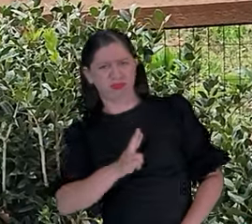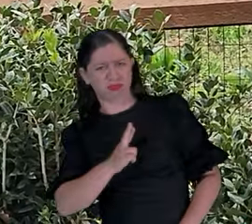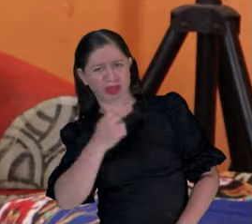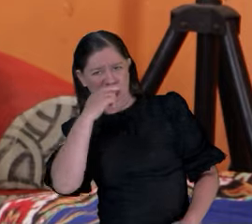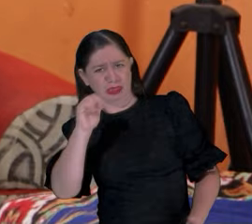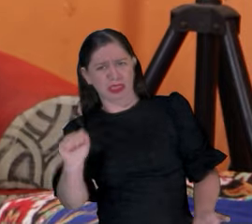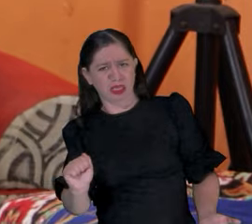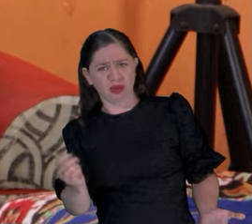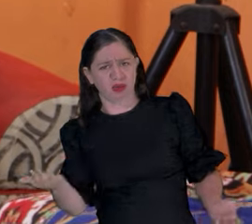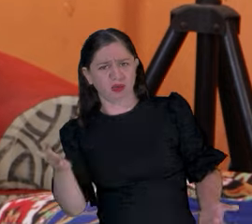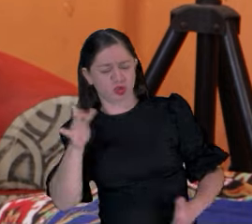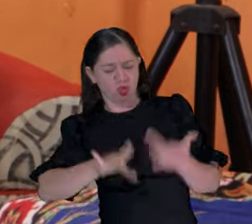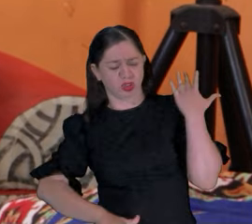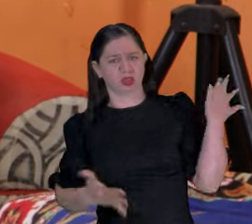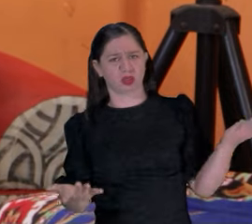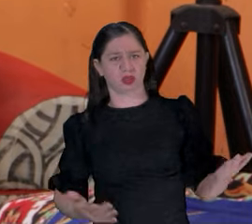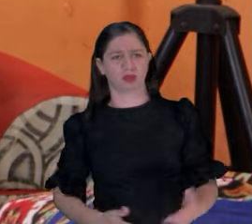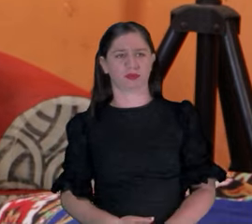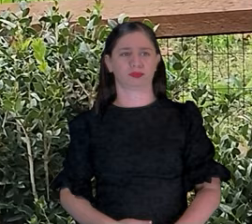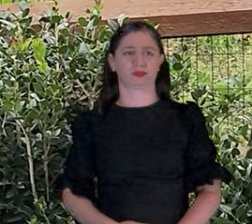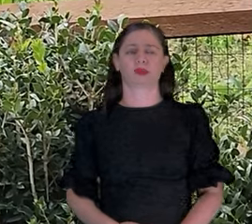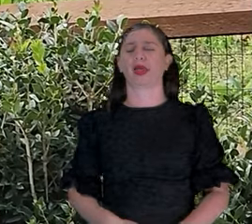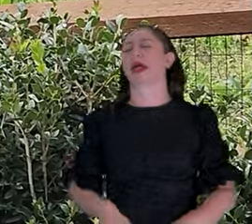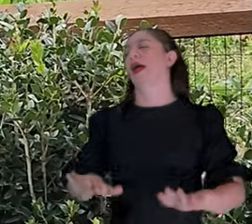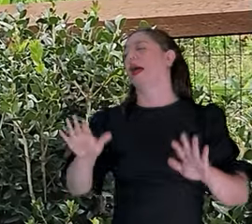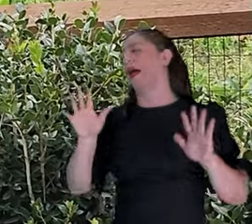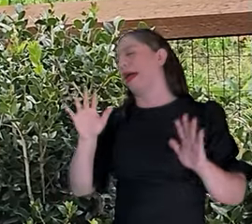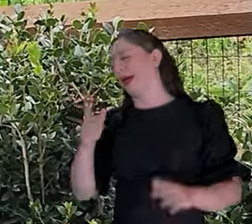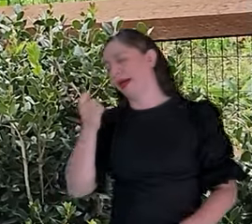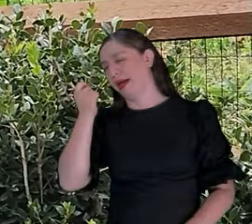los hombres que de mala. ¿Usted cree que esa es una respuesta a una niña?